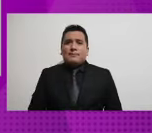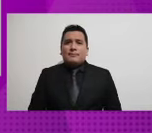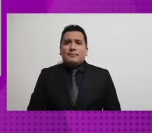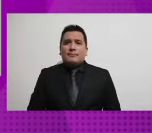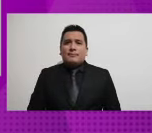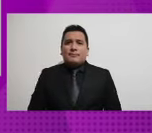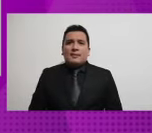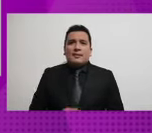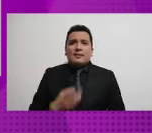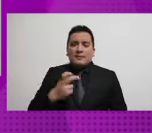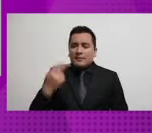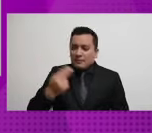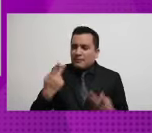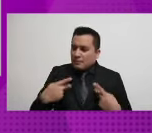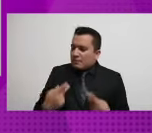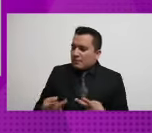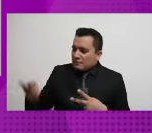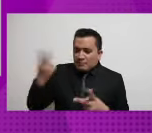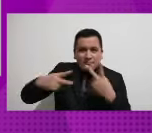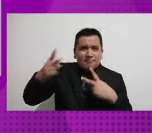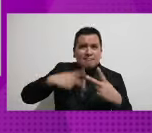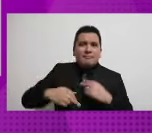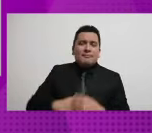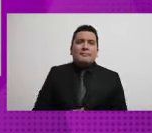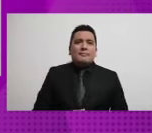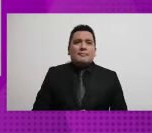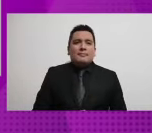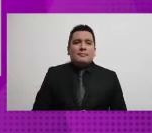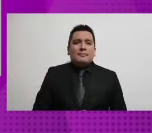Entonces, esta fiesta electoral necesita invitados.